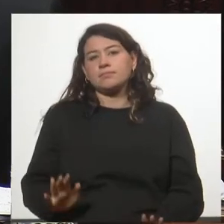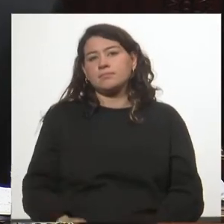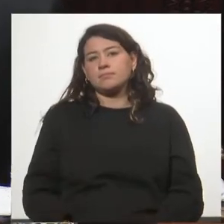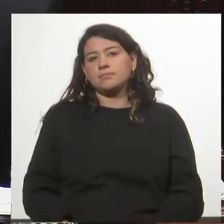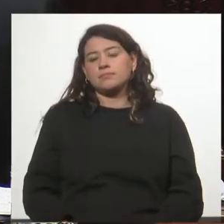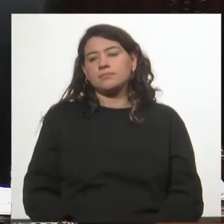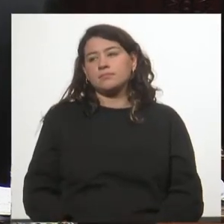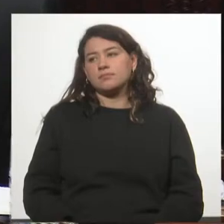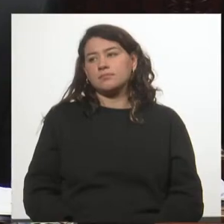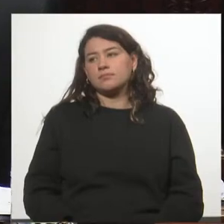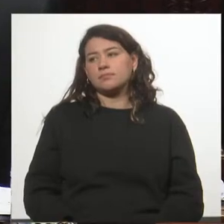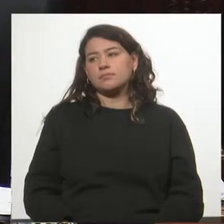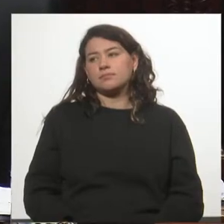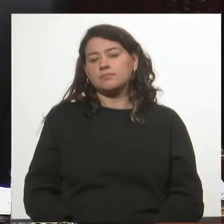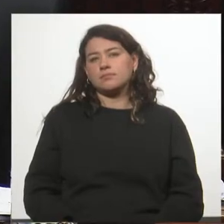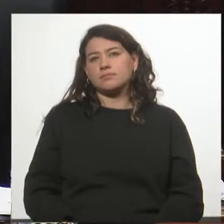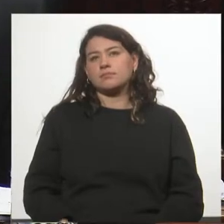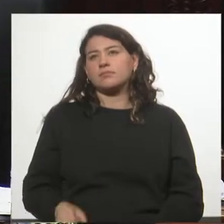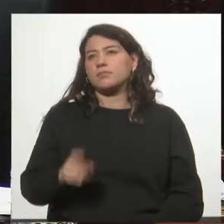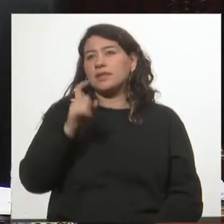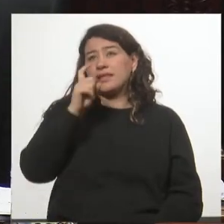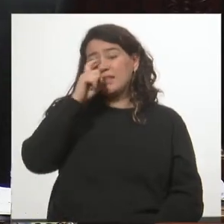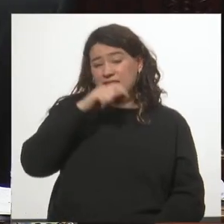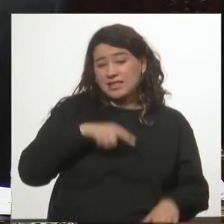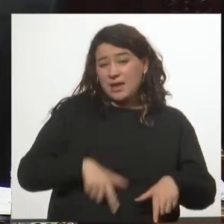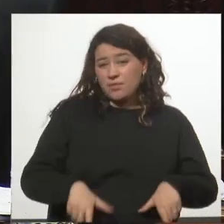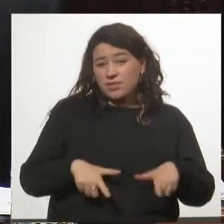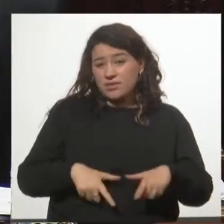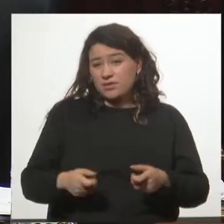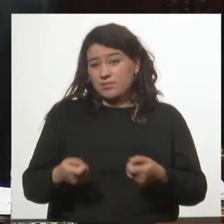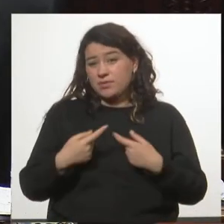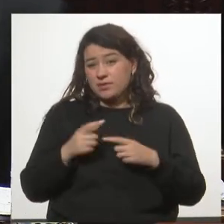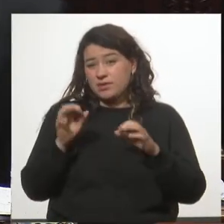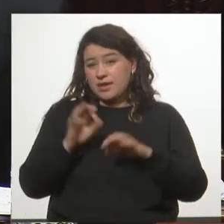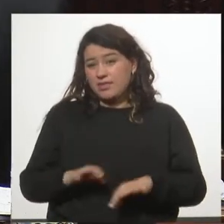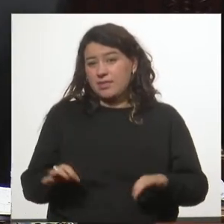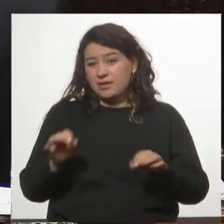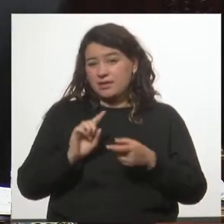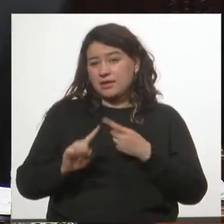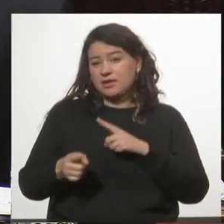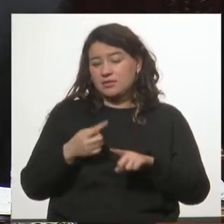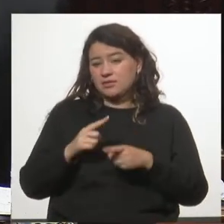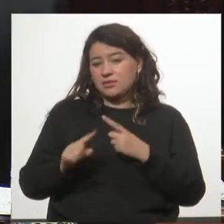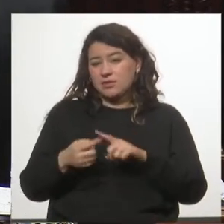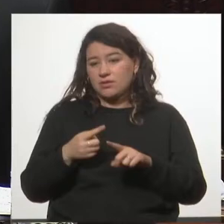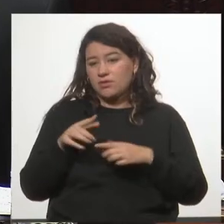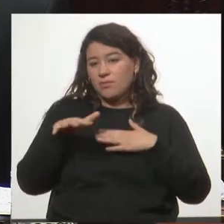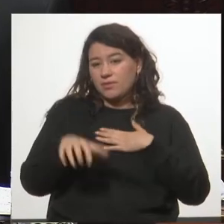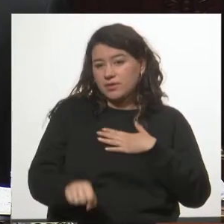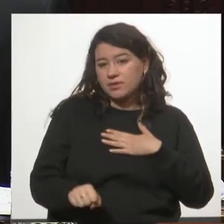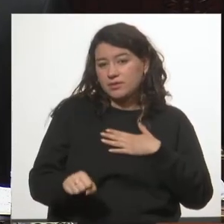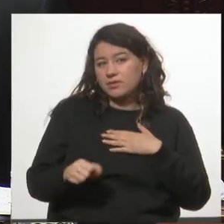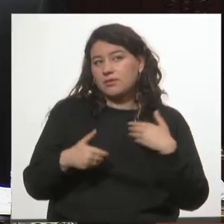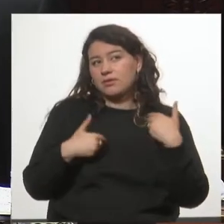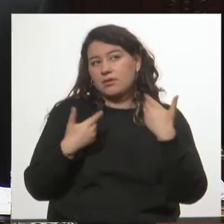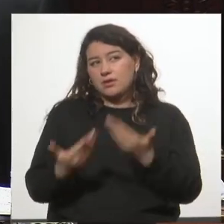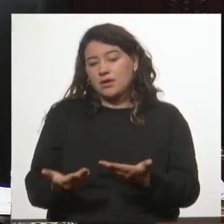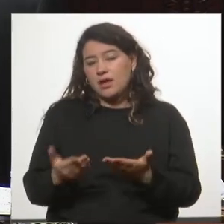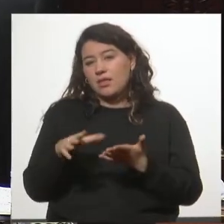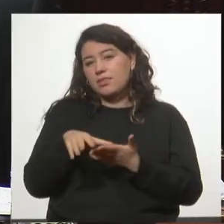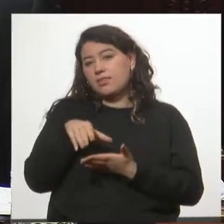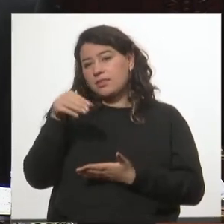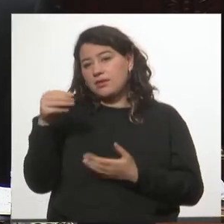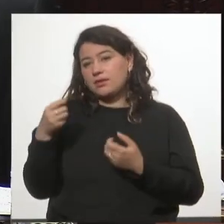que además es no me dio la intendencia de montevideo que lo que tenía que haber que se vea comprometido entregar no antes